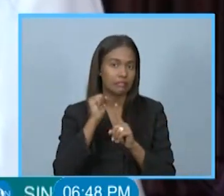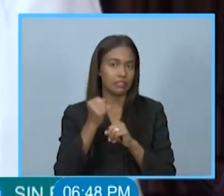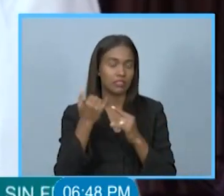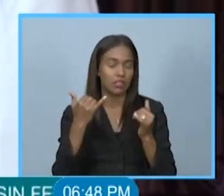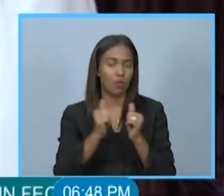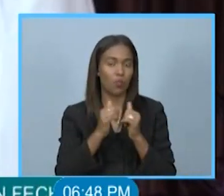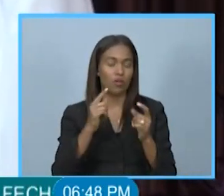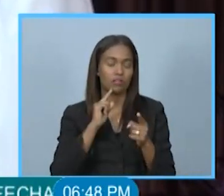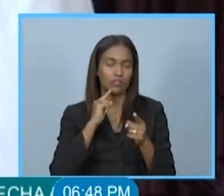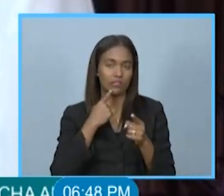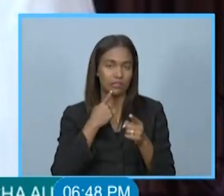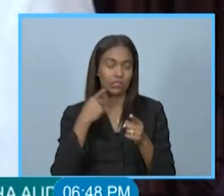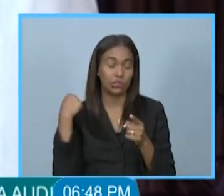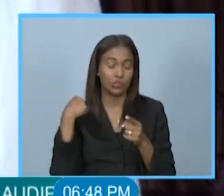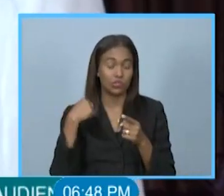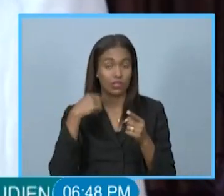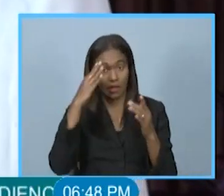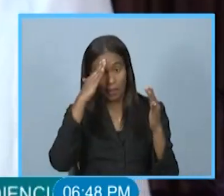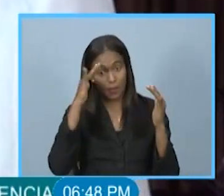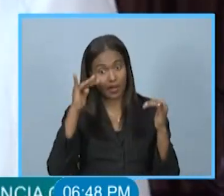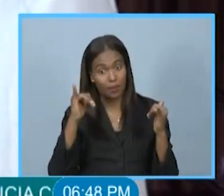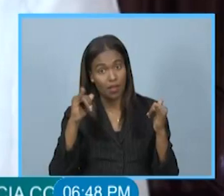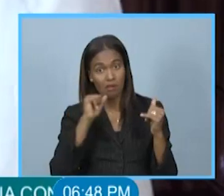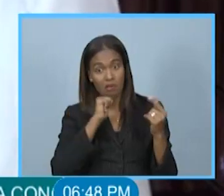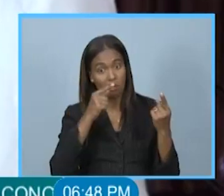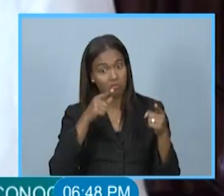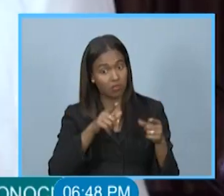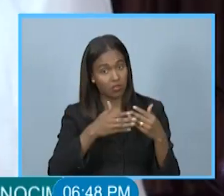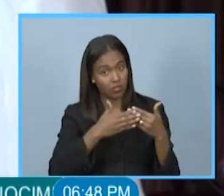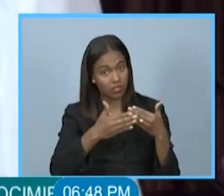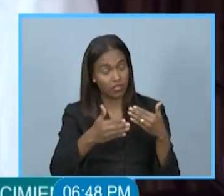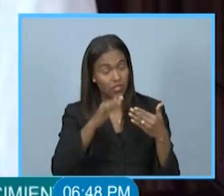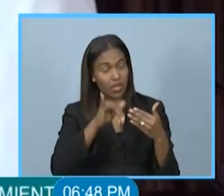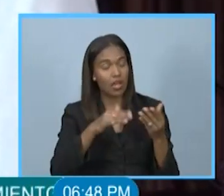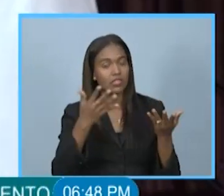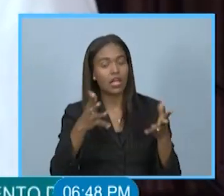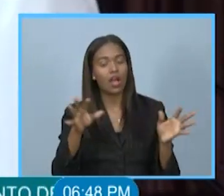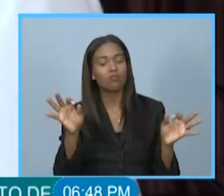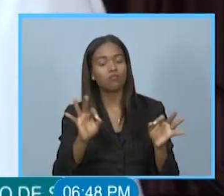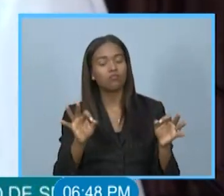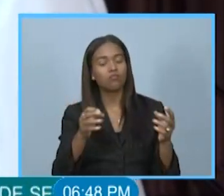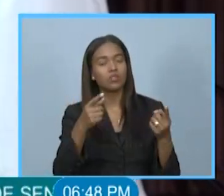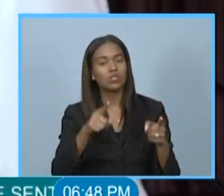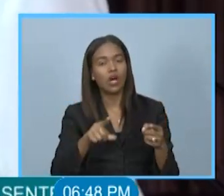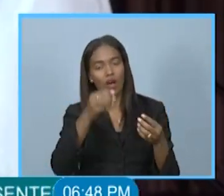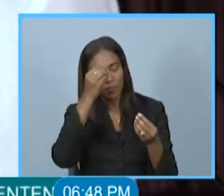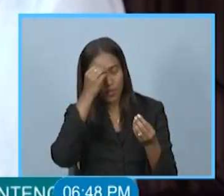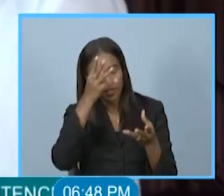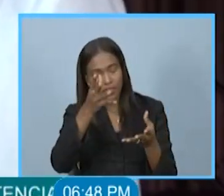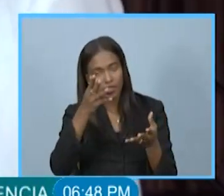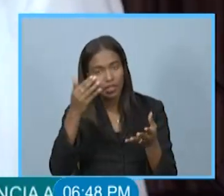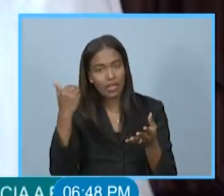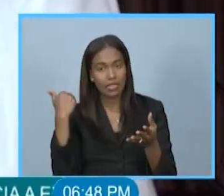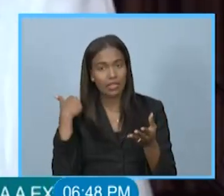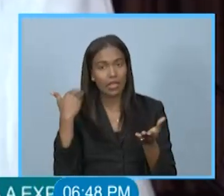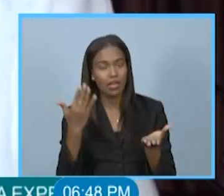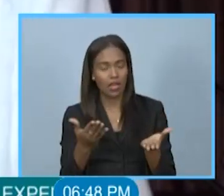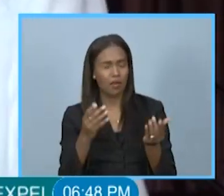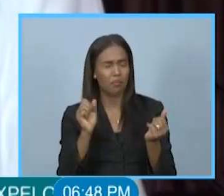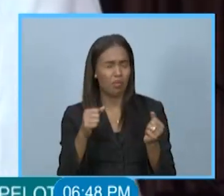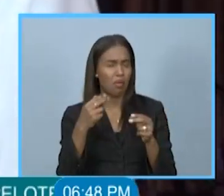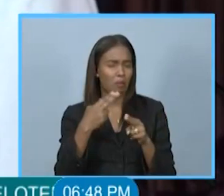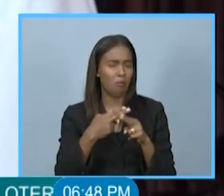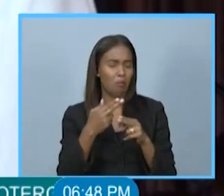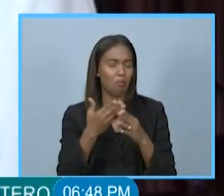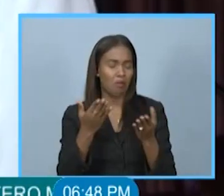muy delicada que Esperamos que no pase de ahí que sea simplemente una declaración tentativa vamos a